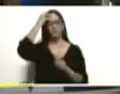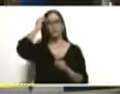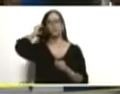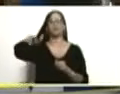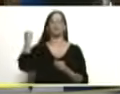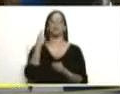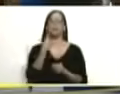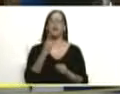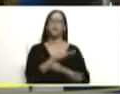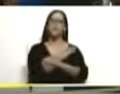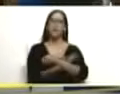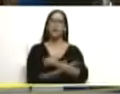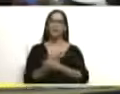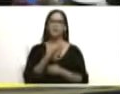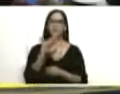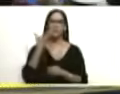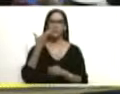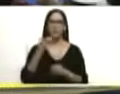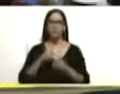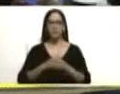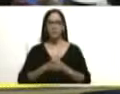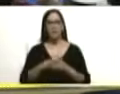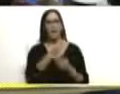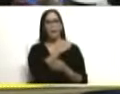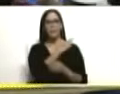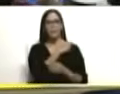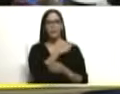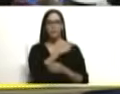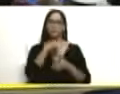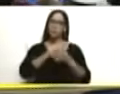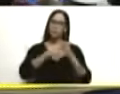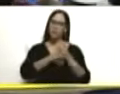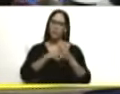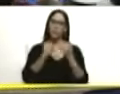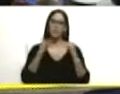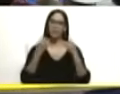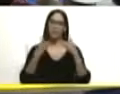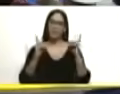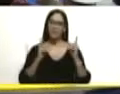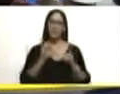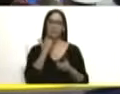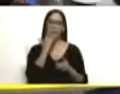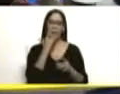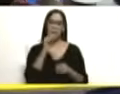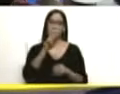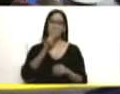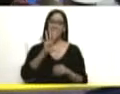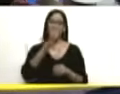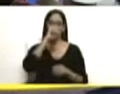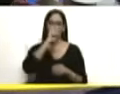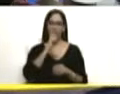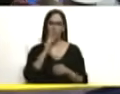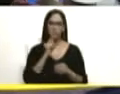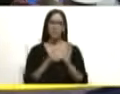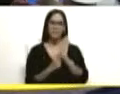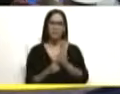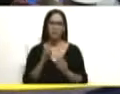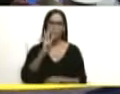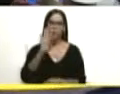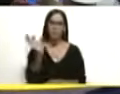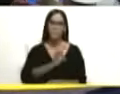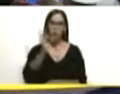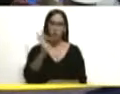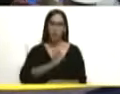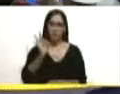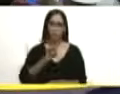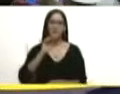espiritual, al mando, luchando por su independencia y su dignidad. 25 años representa el 4%